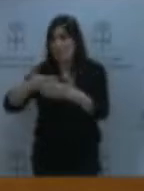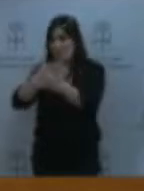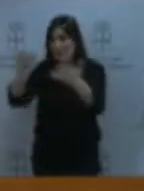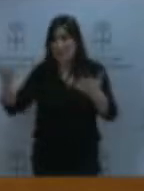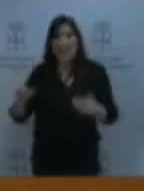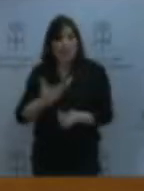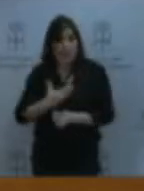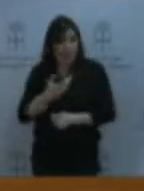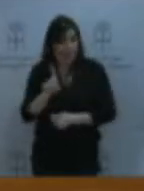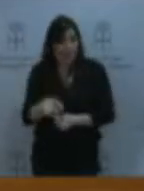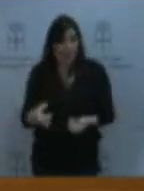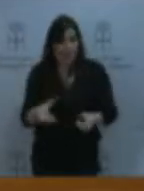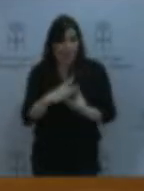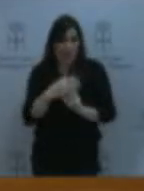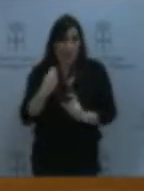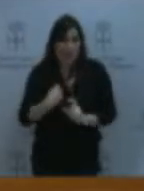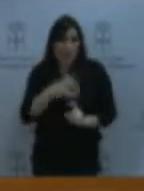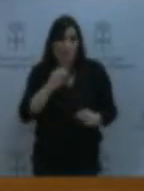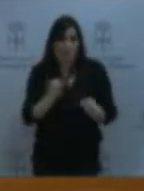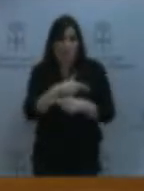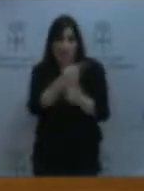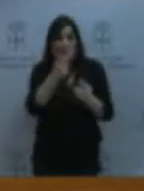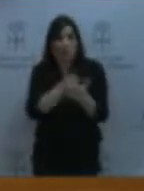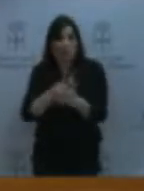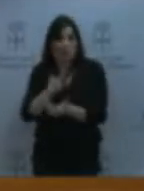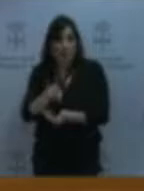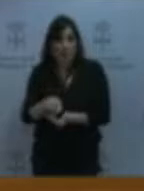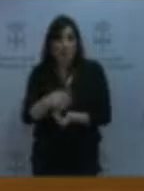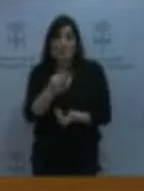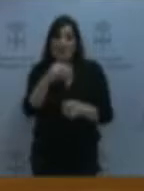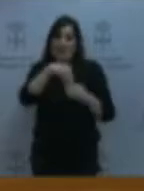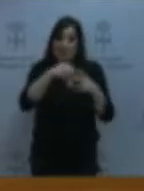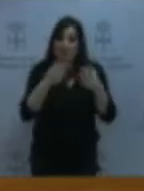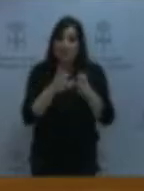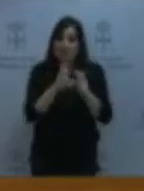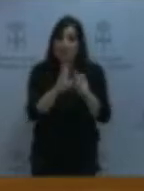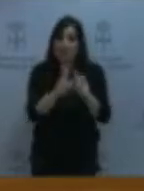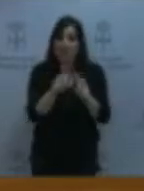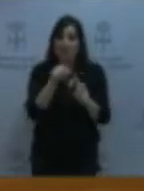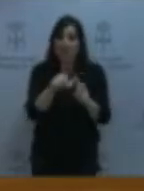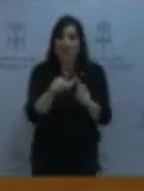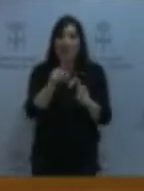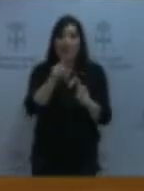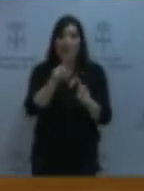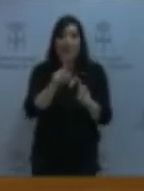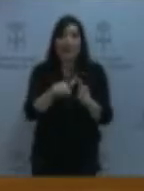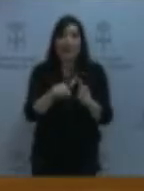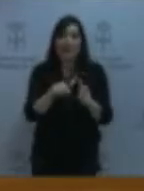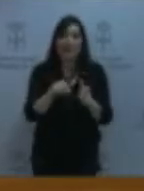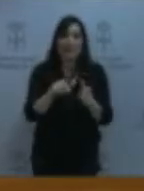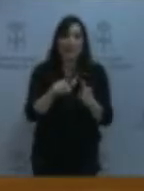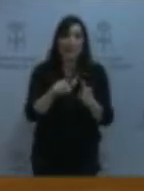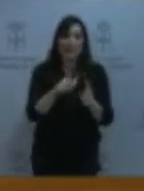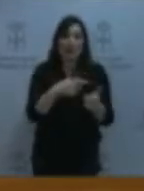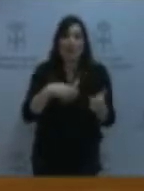y en un sector donde se mantenían mutualidades laborales, mutualidades de funcionarios, producto